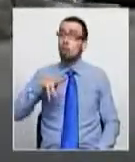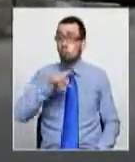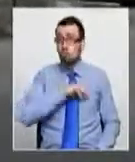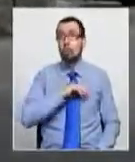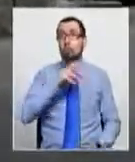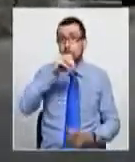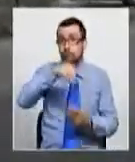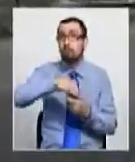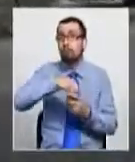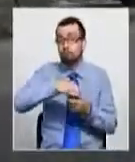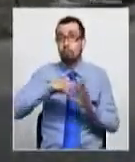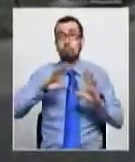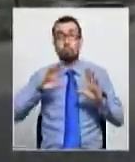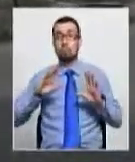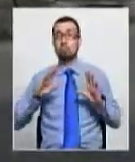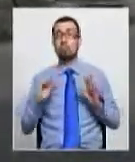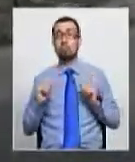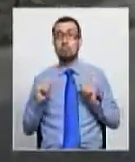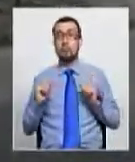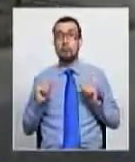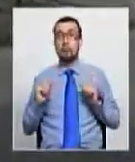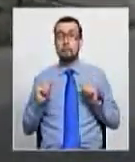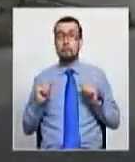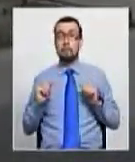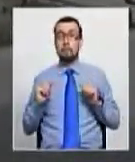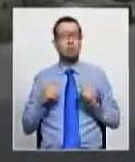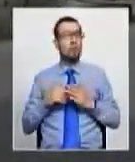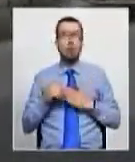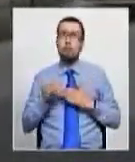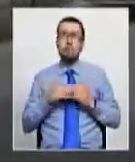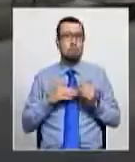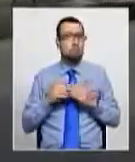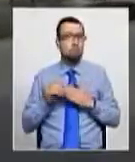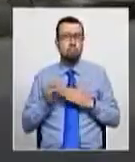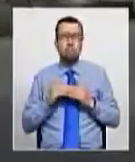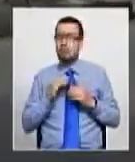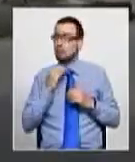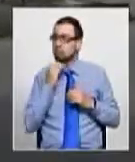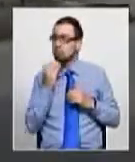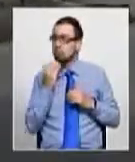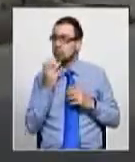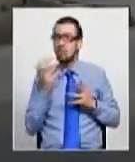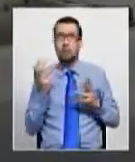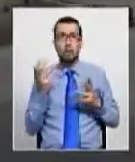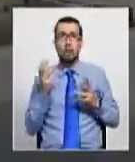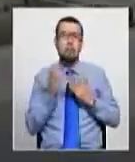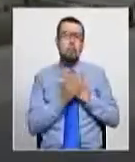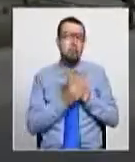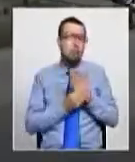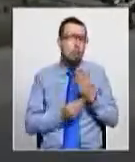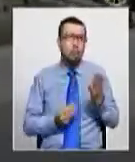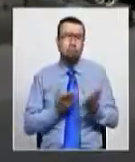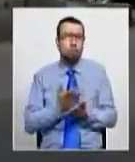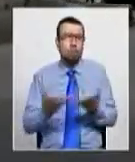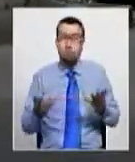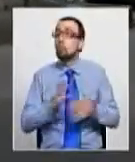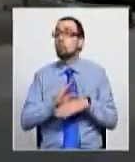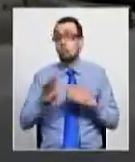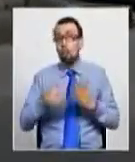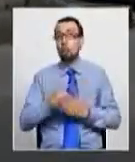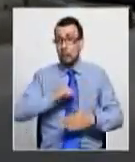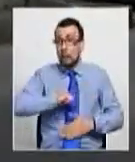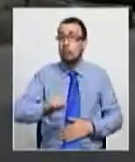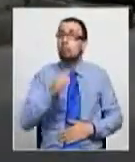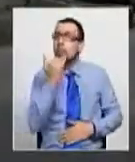todos pues así seamos personas en comunidades de bajos esta bloquera todos seremos derechos han enterado de lo que